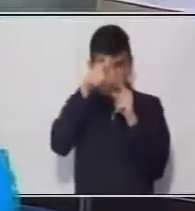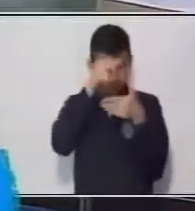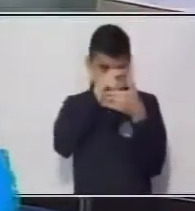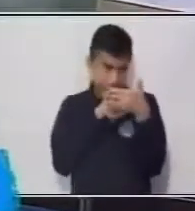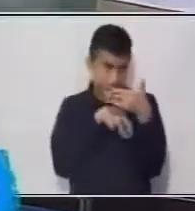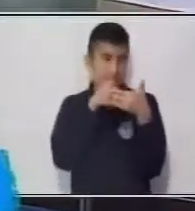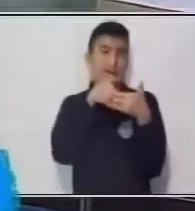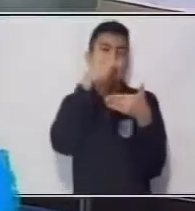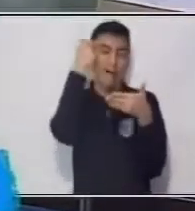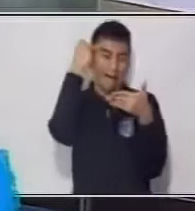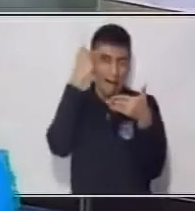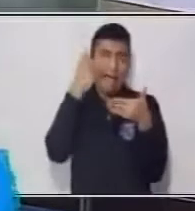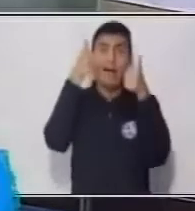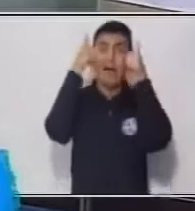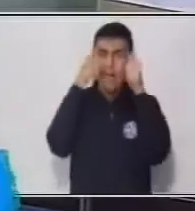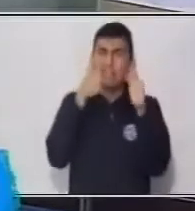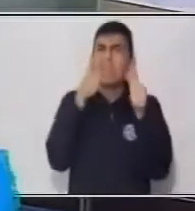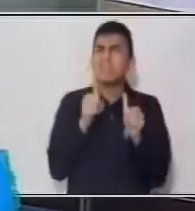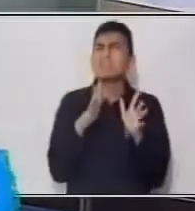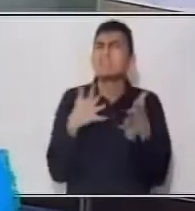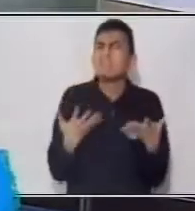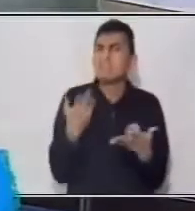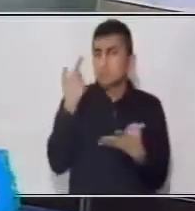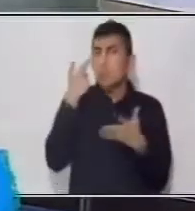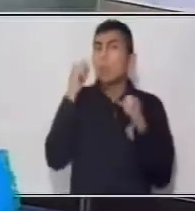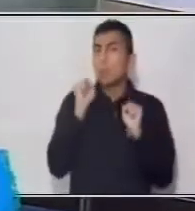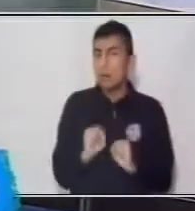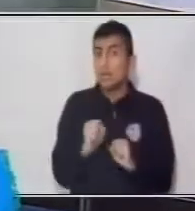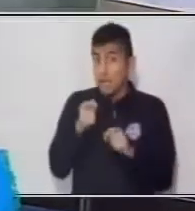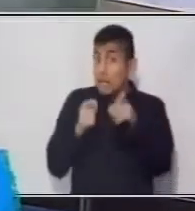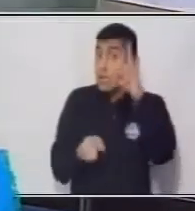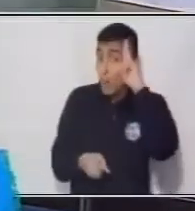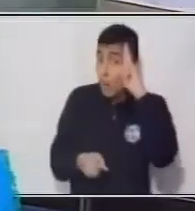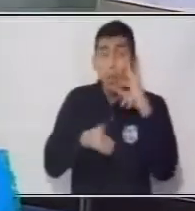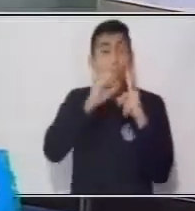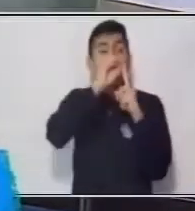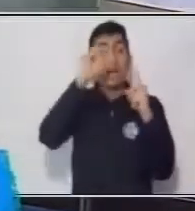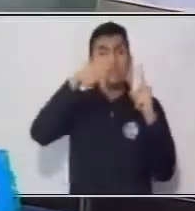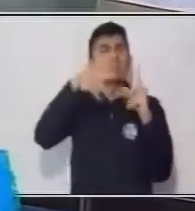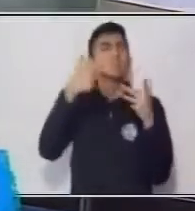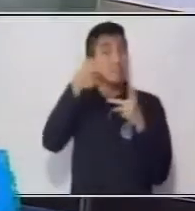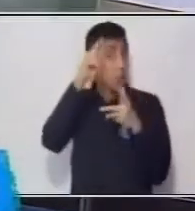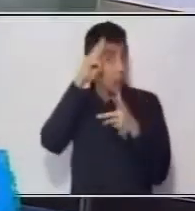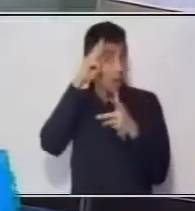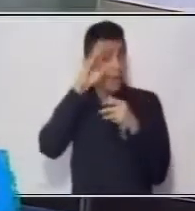y vas a analizar, porque estas también pueden ser, recuérdate que las oraciones pueden ser